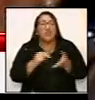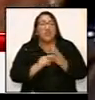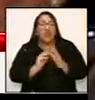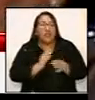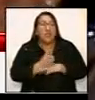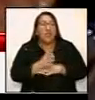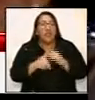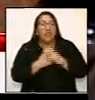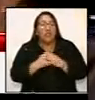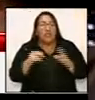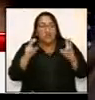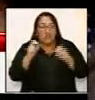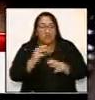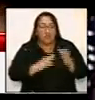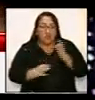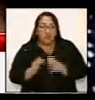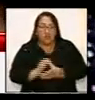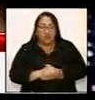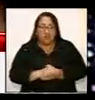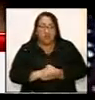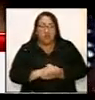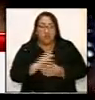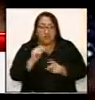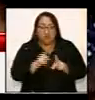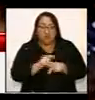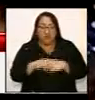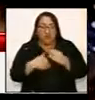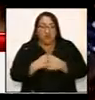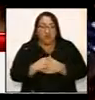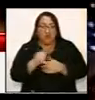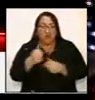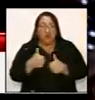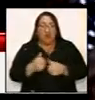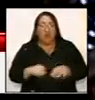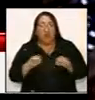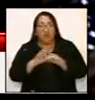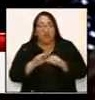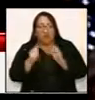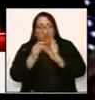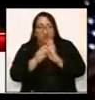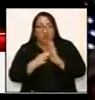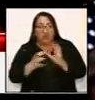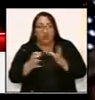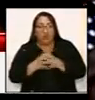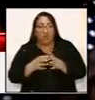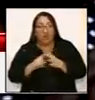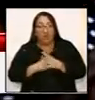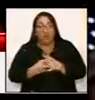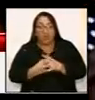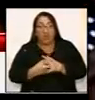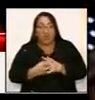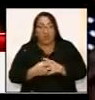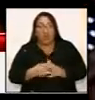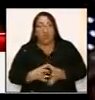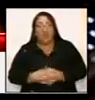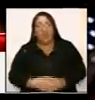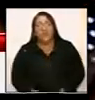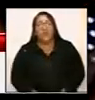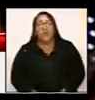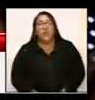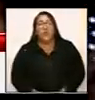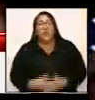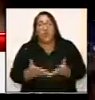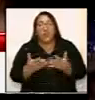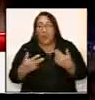provienen las fuentes de financiamiento y visto esto sería bueno tener eso como material para empezar el estudio. Me